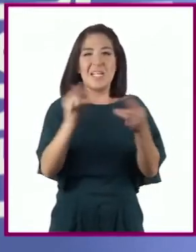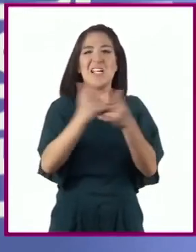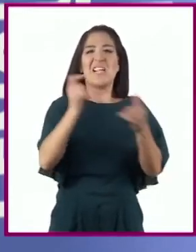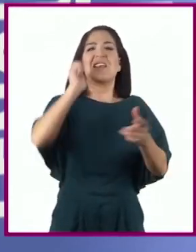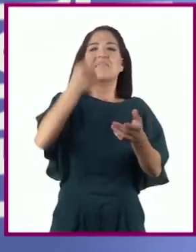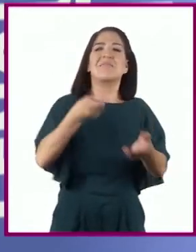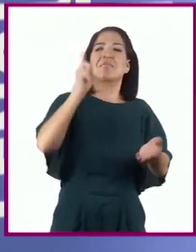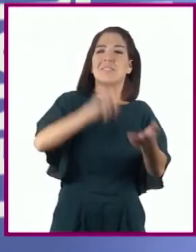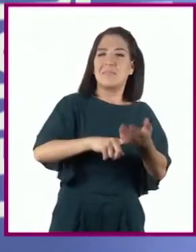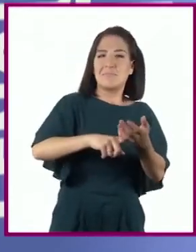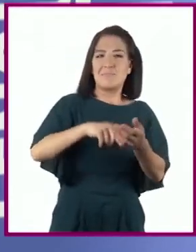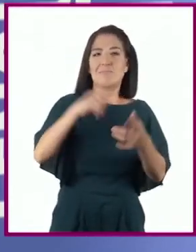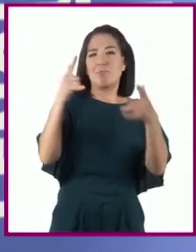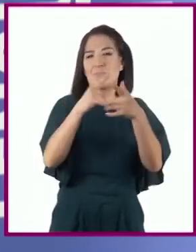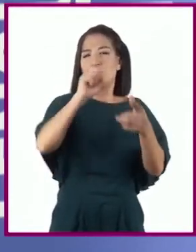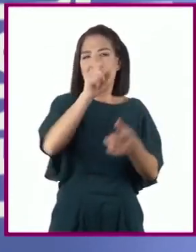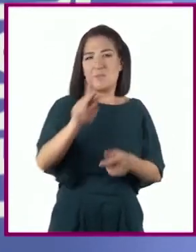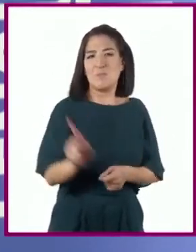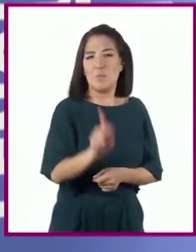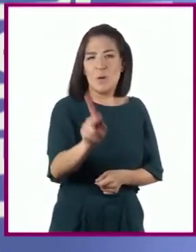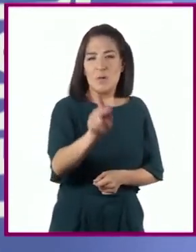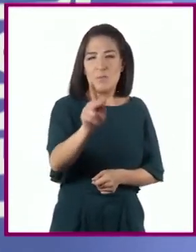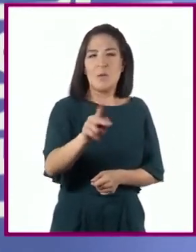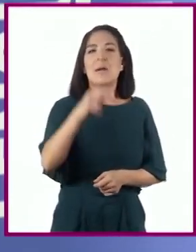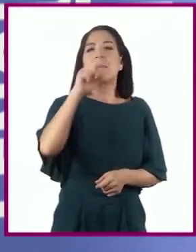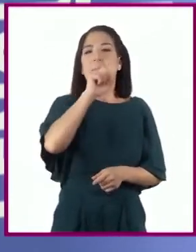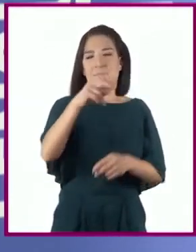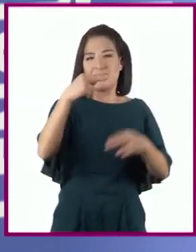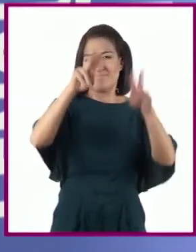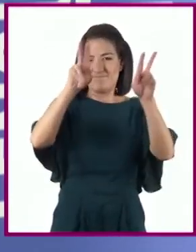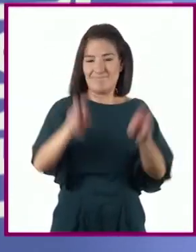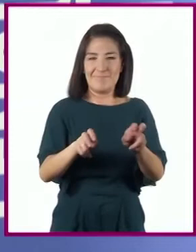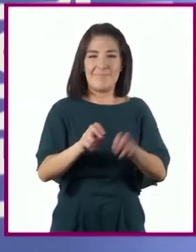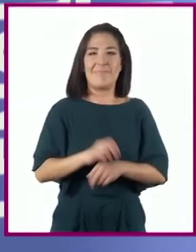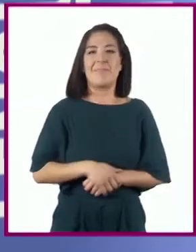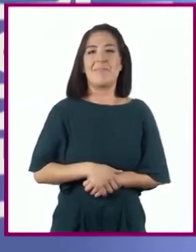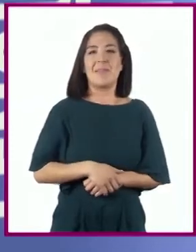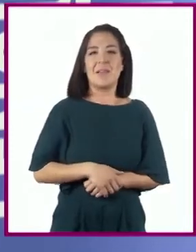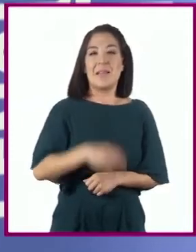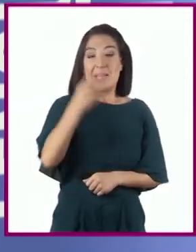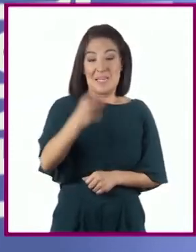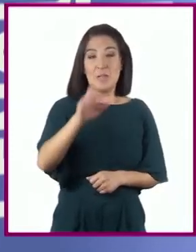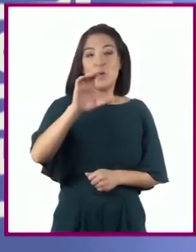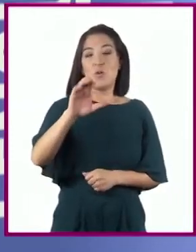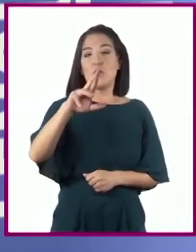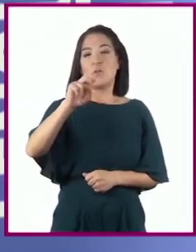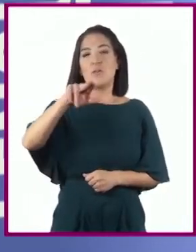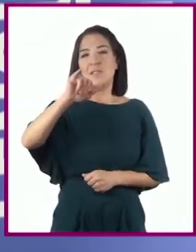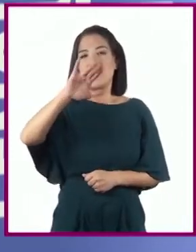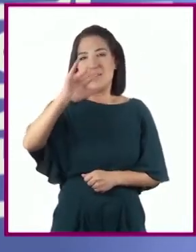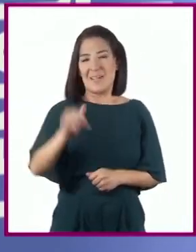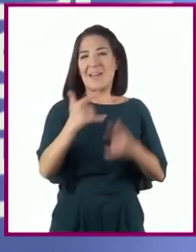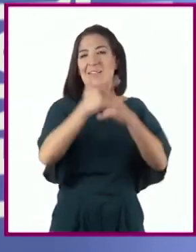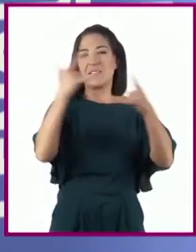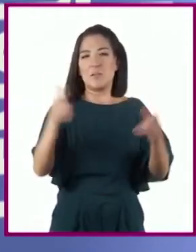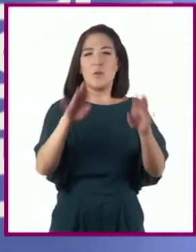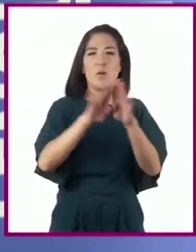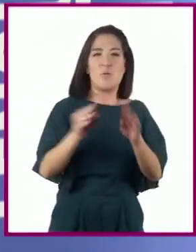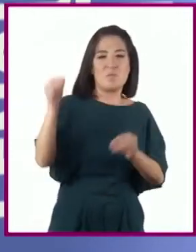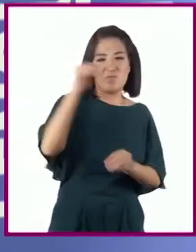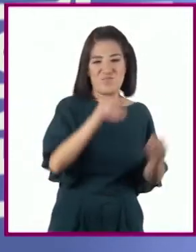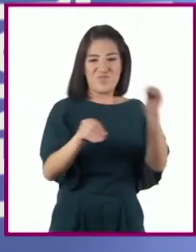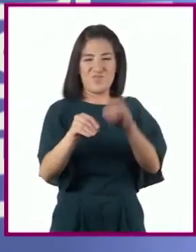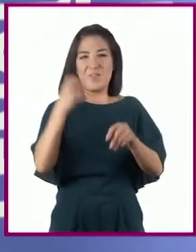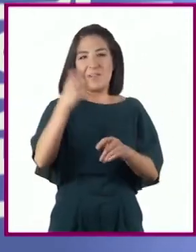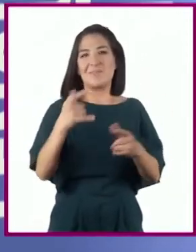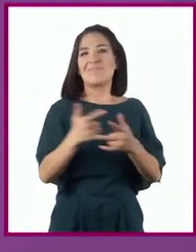había sucedido en ese pueblo. Tal como el título de la novela lo dice, esta es la crónica de un suceso reconstruido desde su